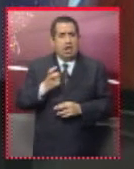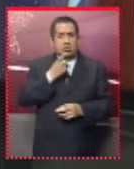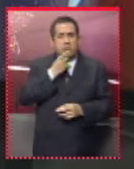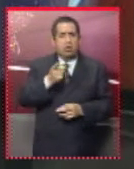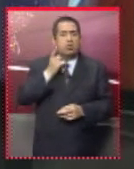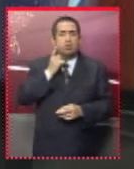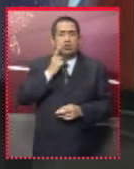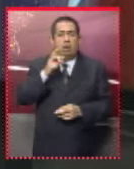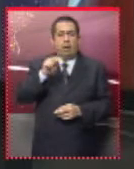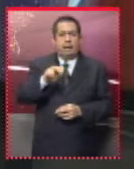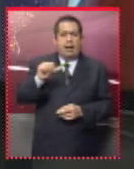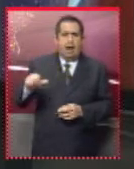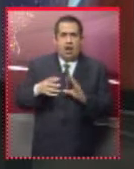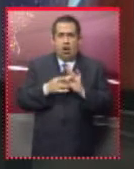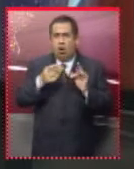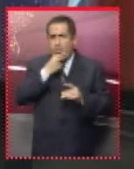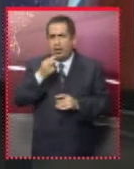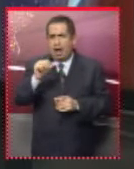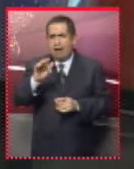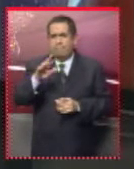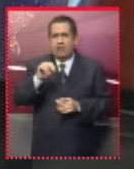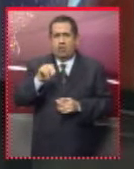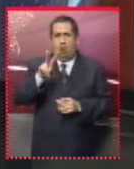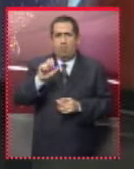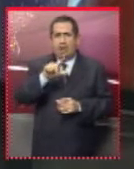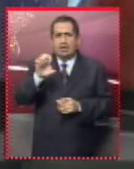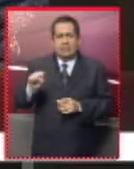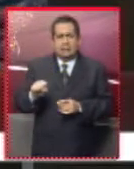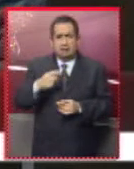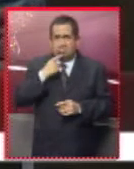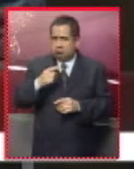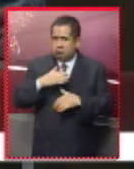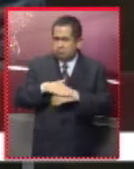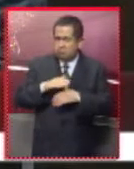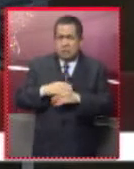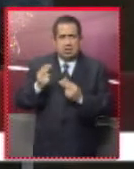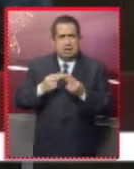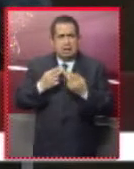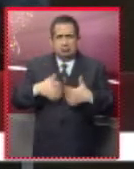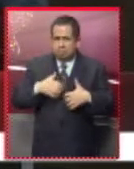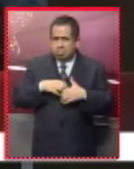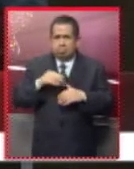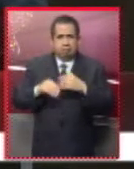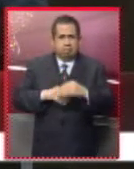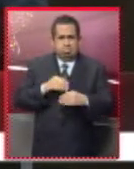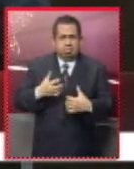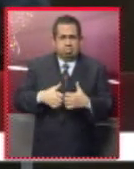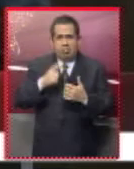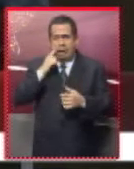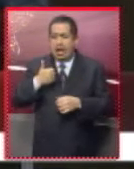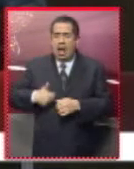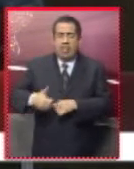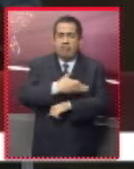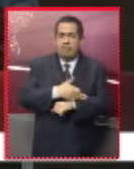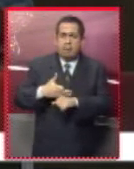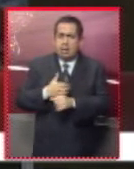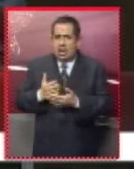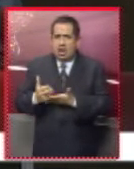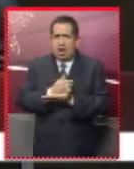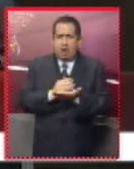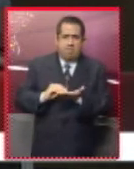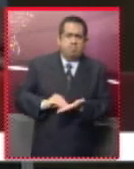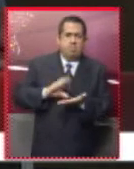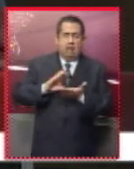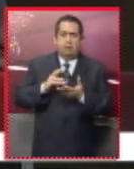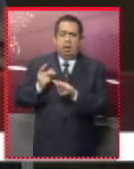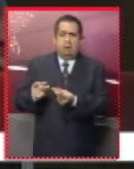de Nueva Alianza, Alfredo Valles, quien además señaló la necesidad de elevar la productividad, ocupación laboral e ingresos de las familias a fin de contar con una